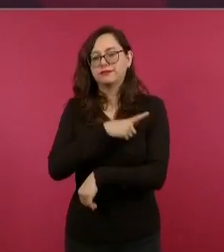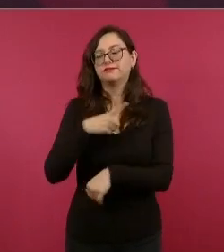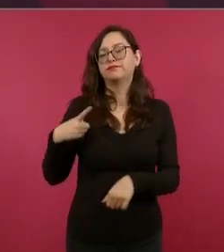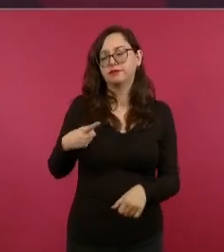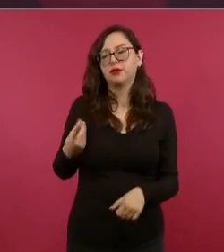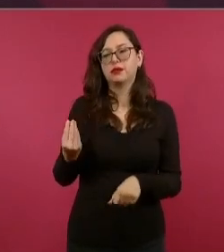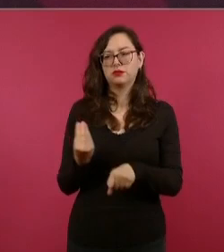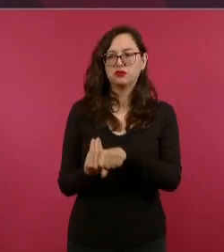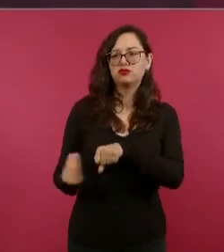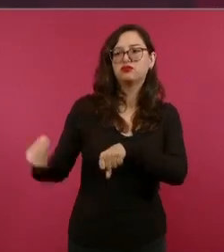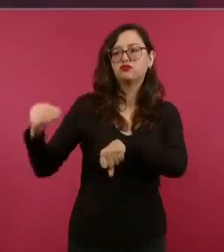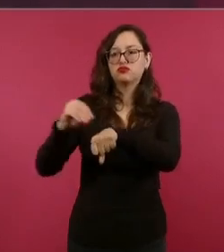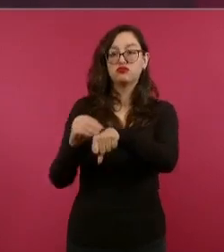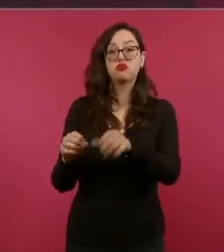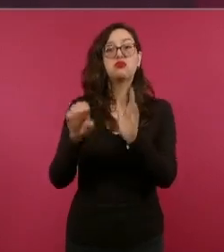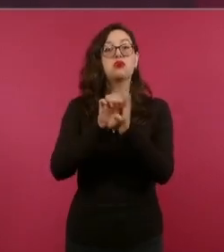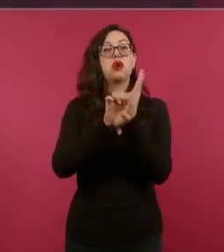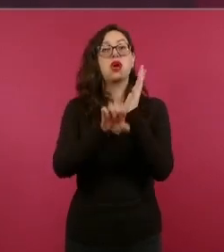En todo Guerrero